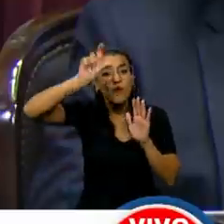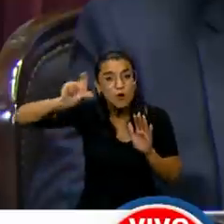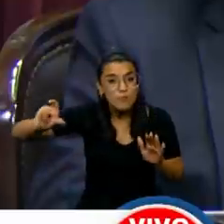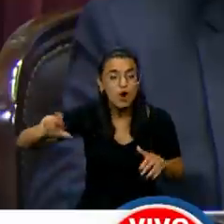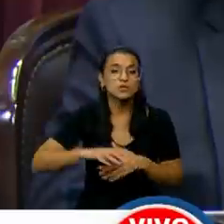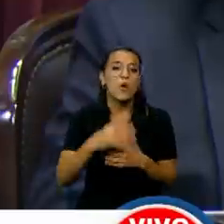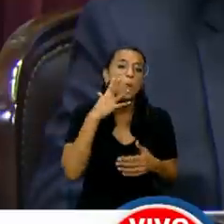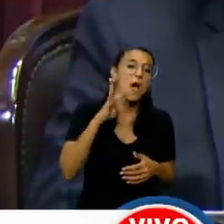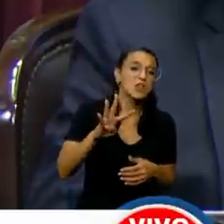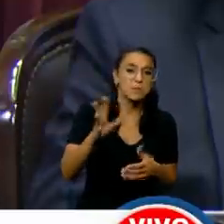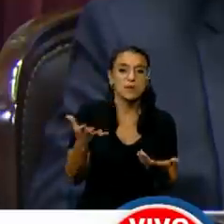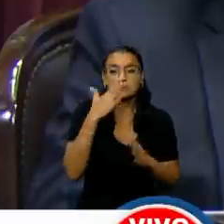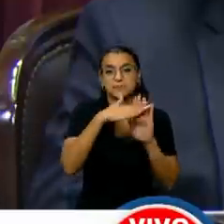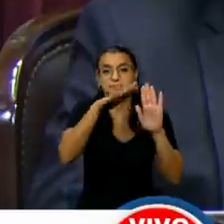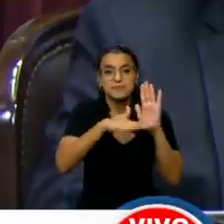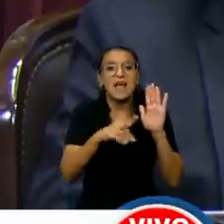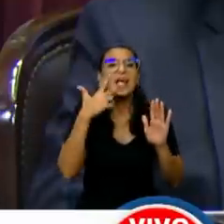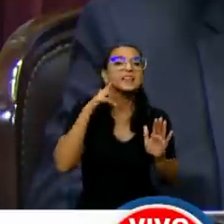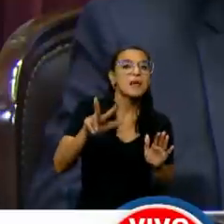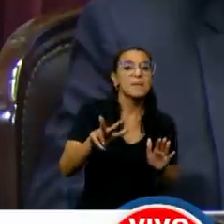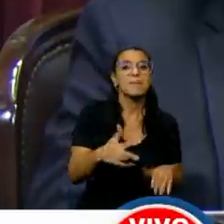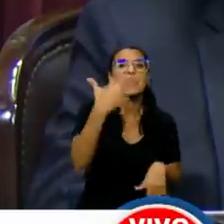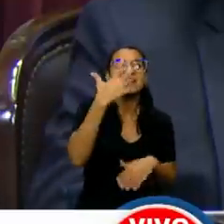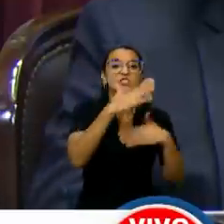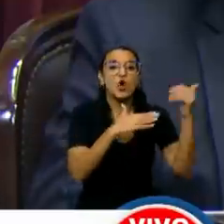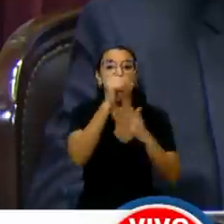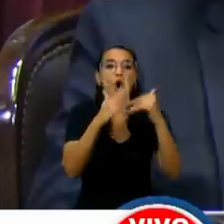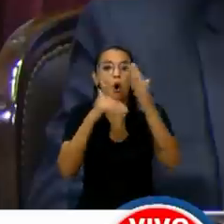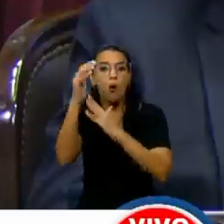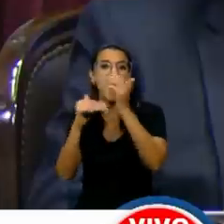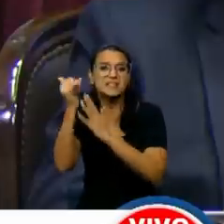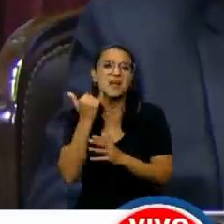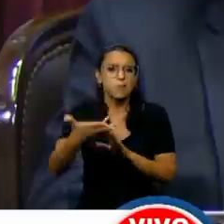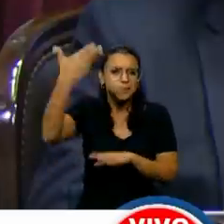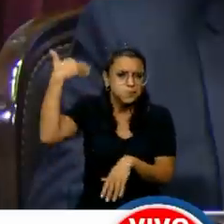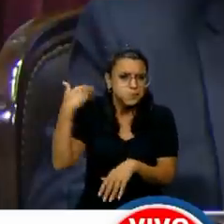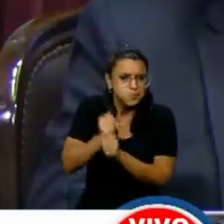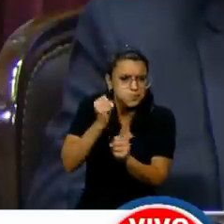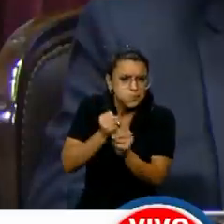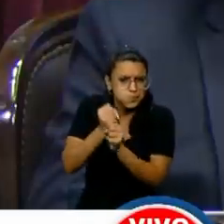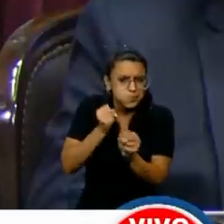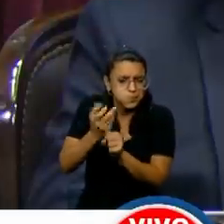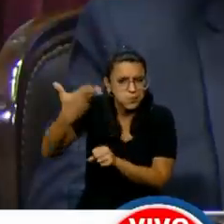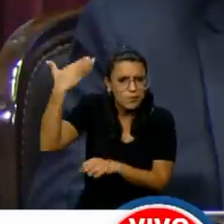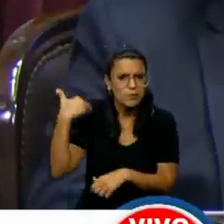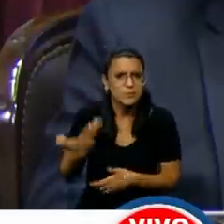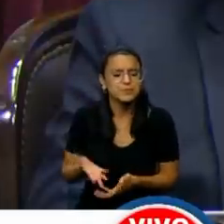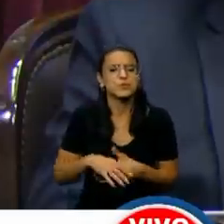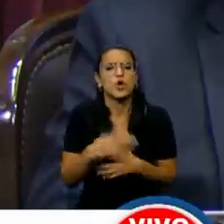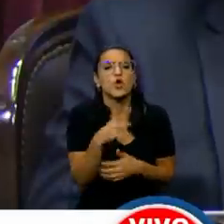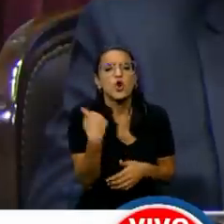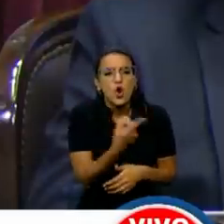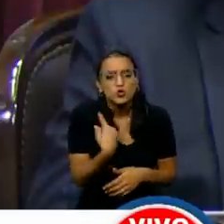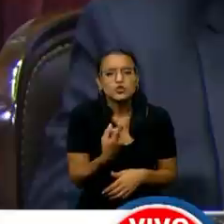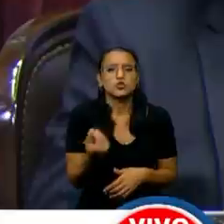cuatro mil y pico si a nosotros me dio tres mil para tres horas que ya venimos trabajando esas horas nosotros